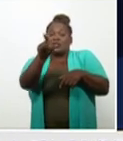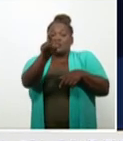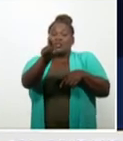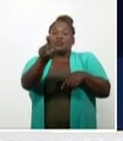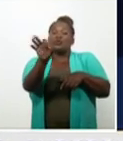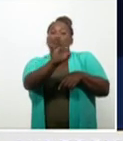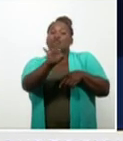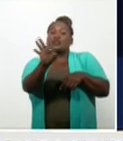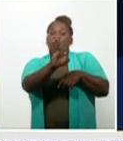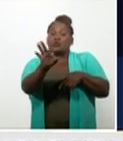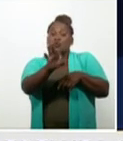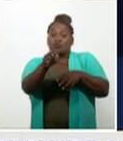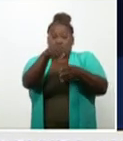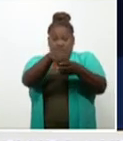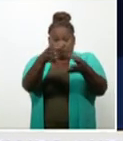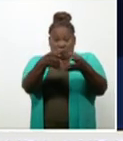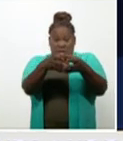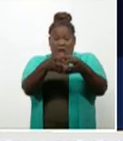188, o sea, el